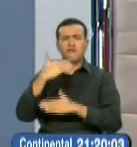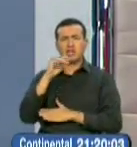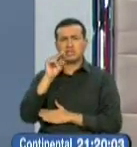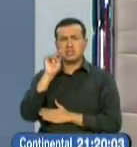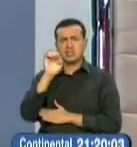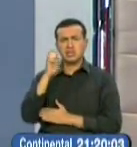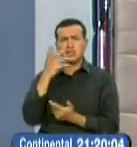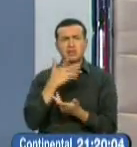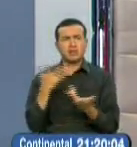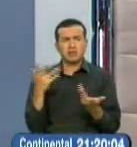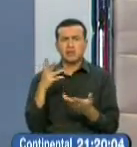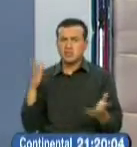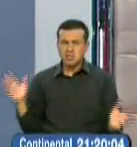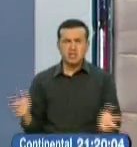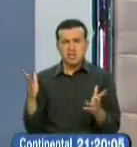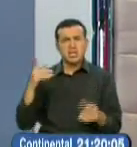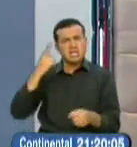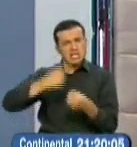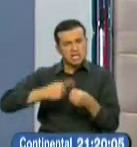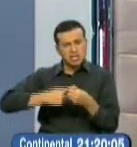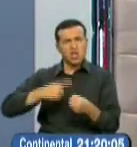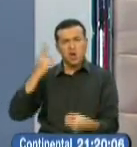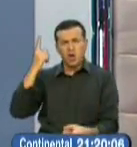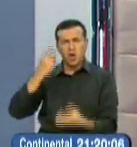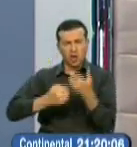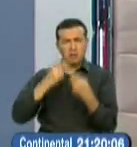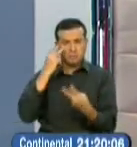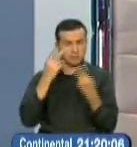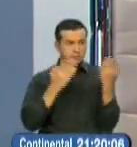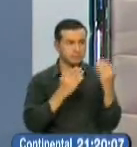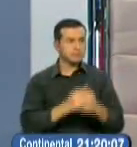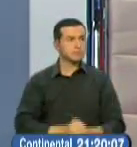Consejo Nacional Electoral a incendiar Quito. Esto fue lo que dijo.